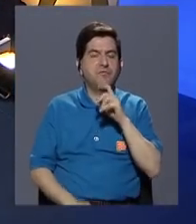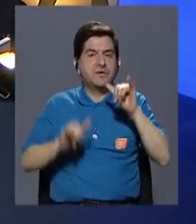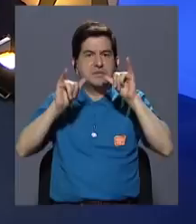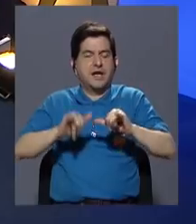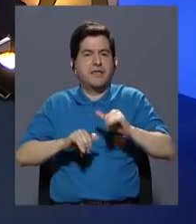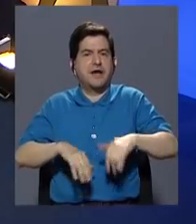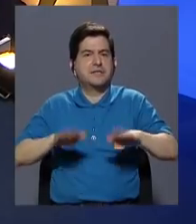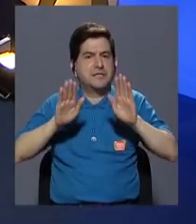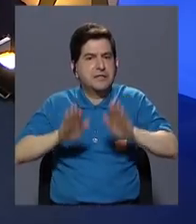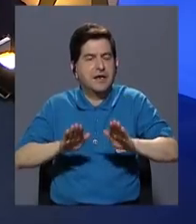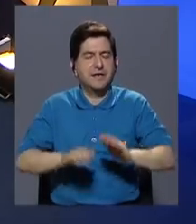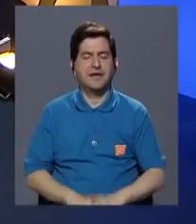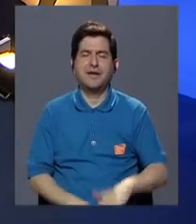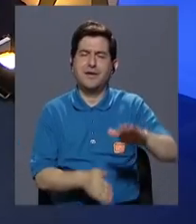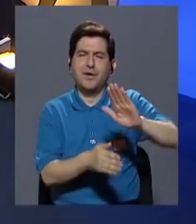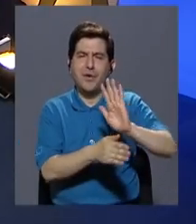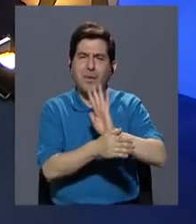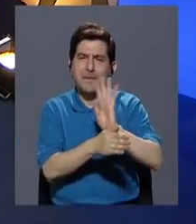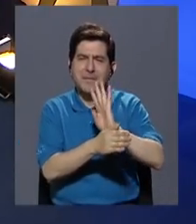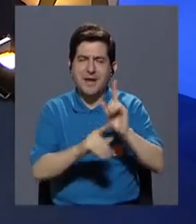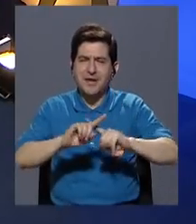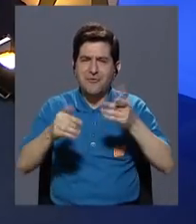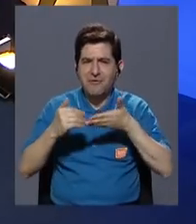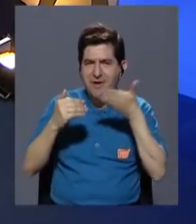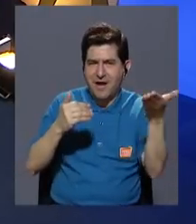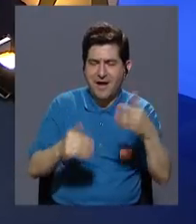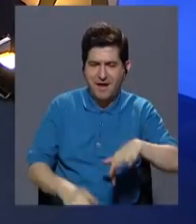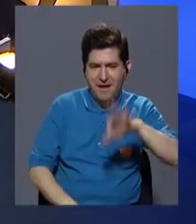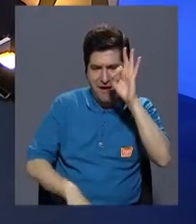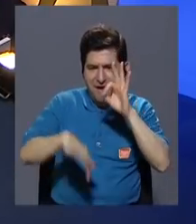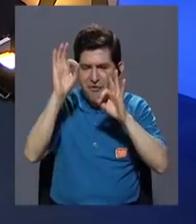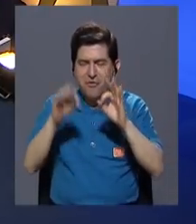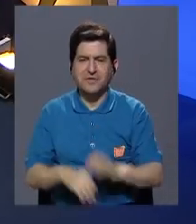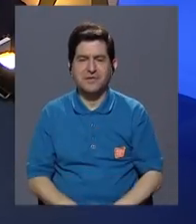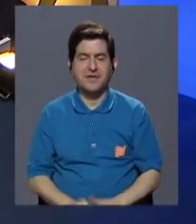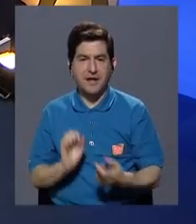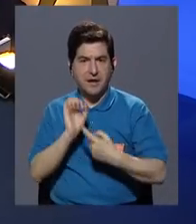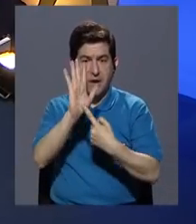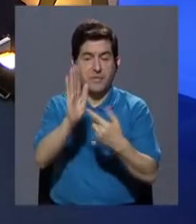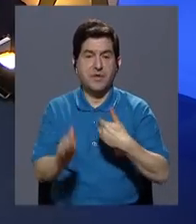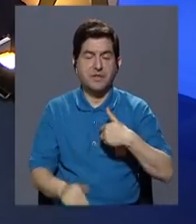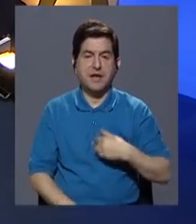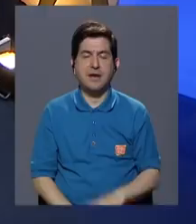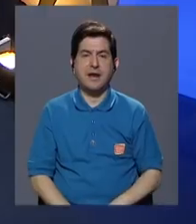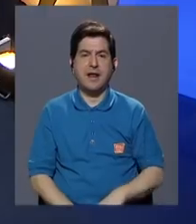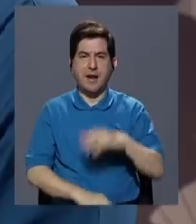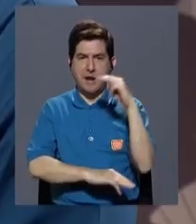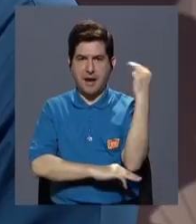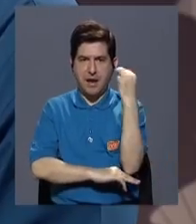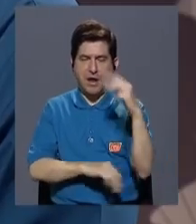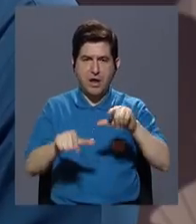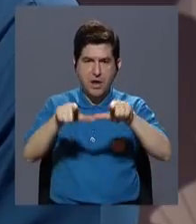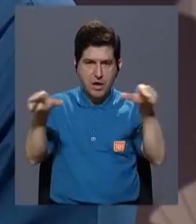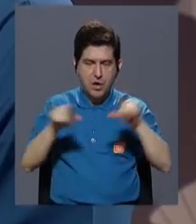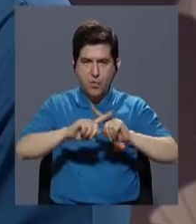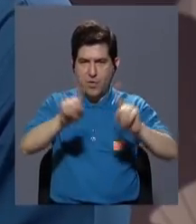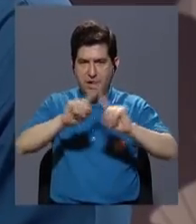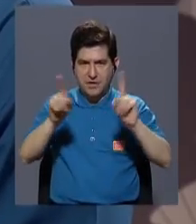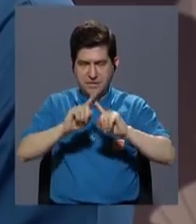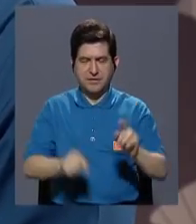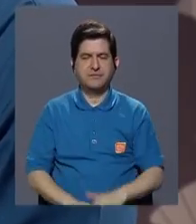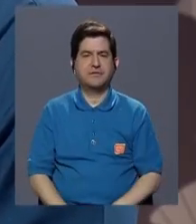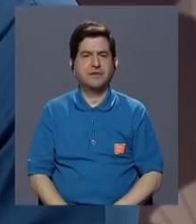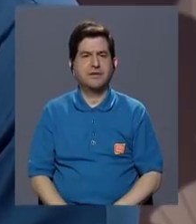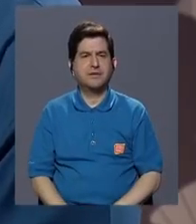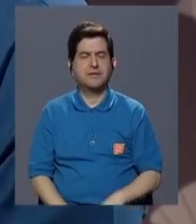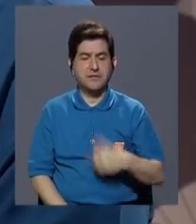película tiene varios elementos que encontramos en las proyecciones que tuvimos en montreal y en otros espacios de proyección que hemos tenido y que nos sorprende